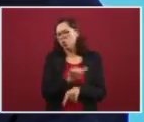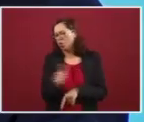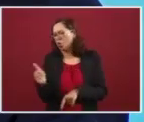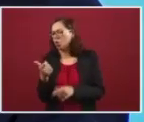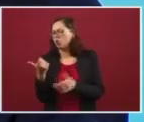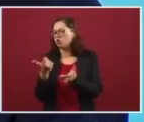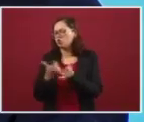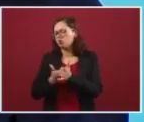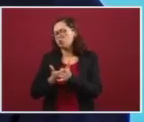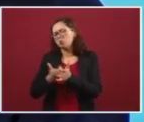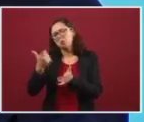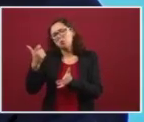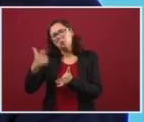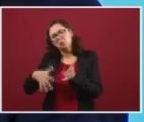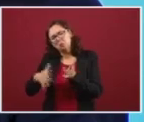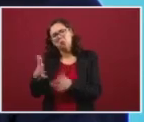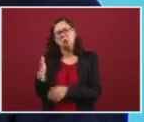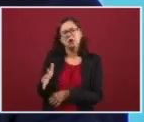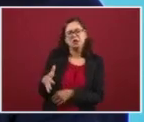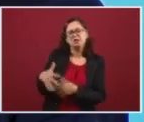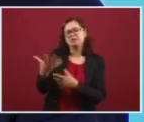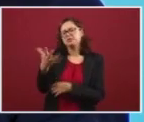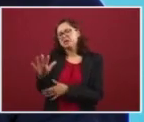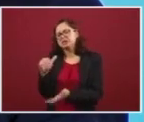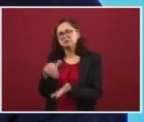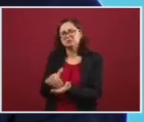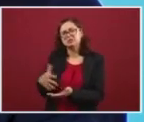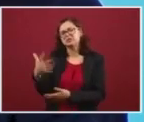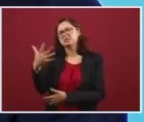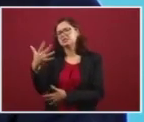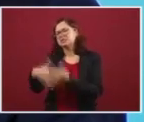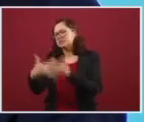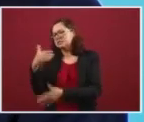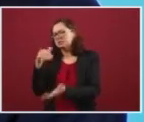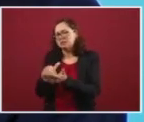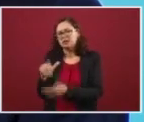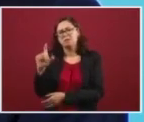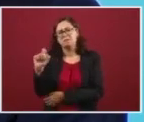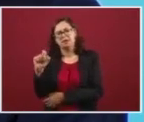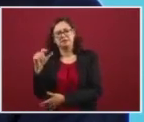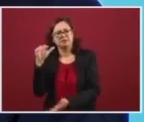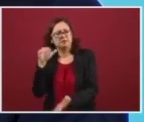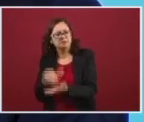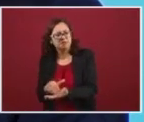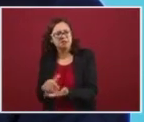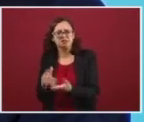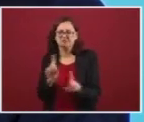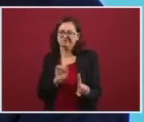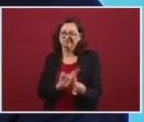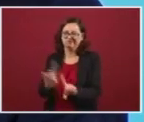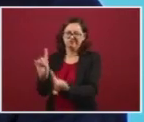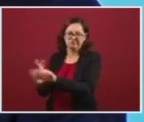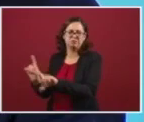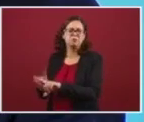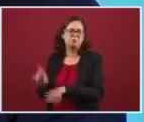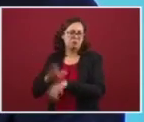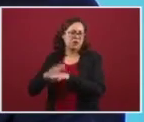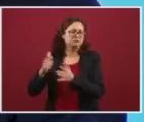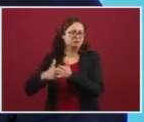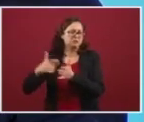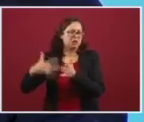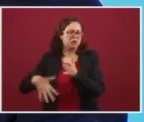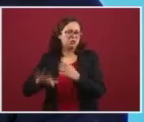de 10, 12 mil, 13 mil, 15 mil, 20 mil pesos, en fin, traemos una gran cantidad de joyas en rangos bajos de